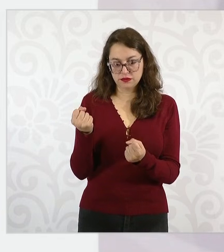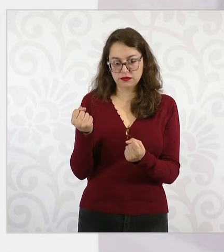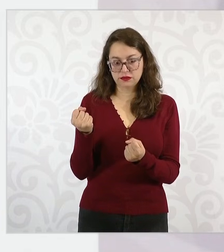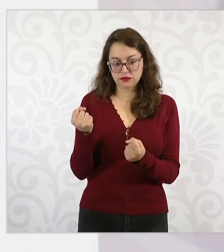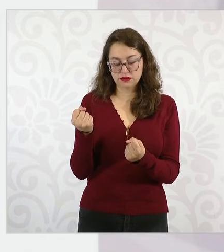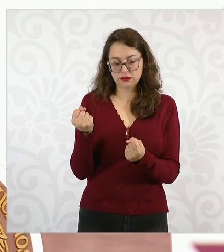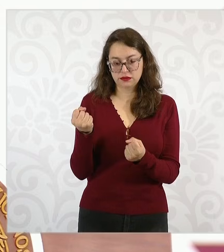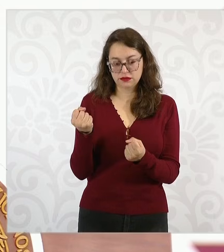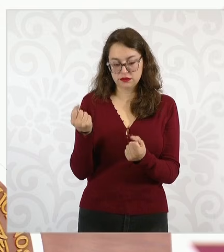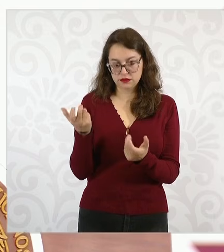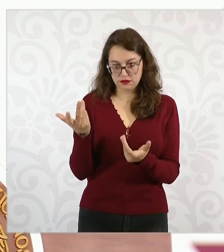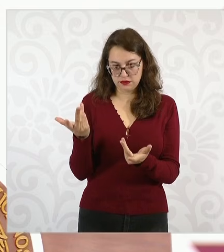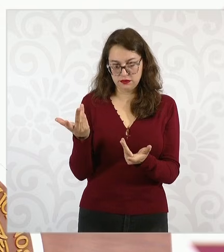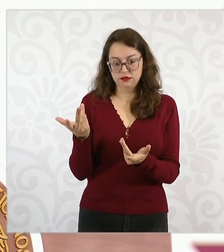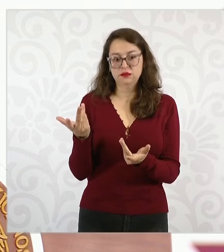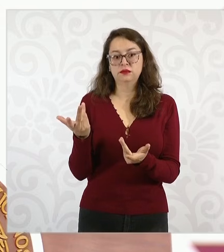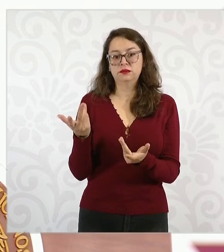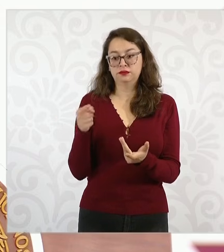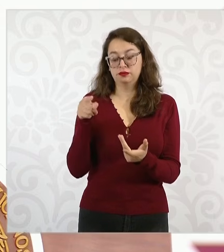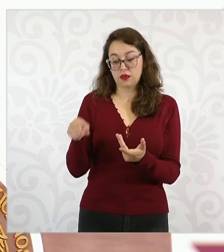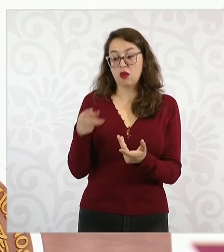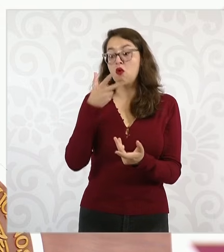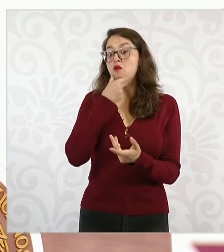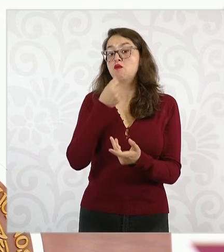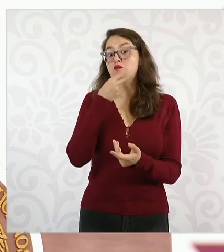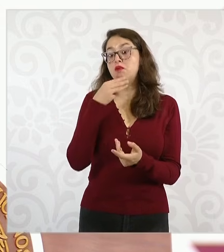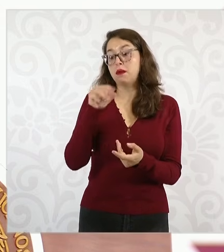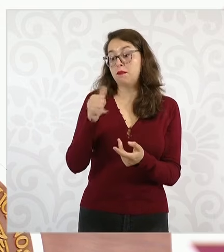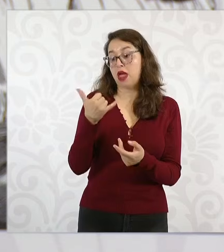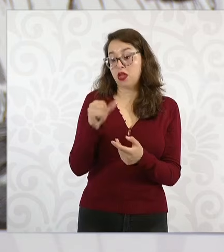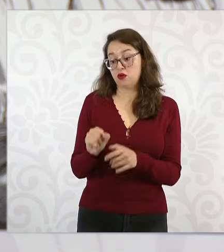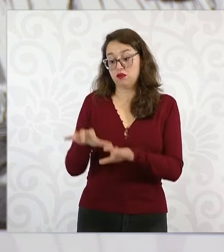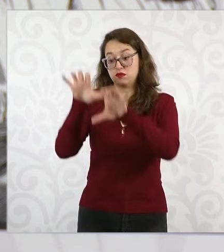la captura del Mayo Zambada.